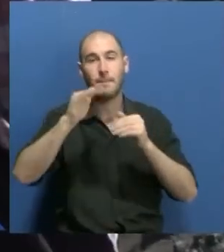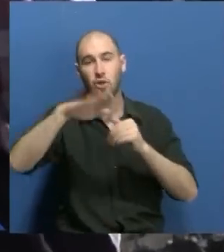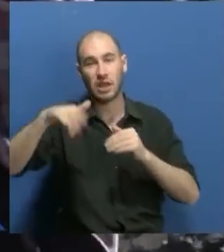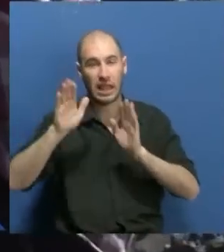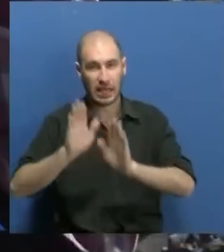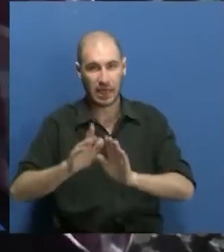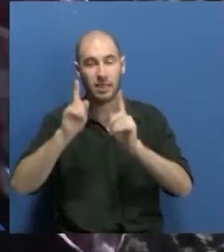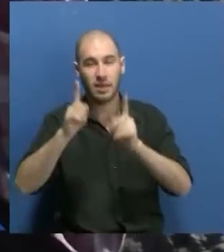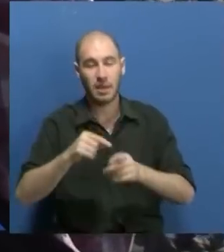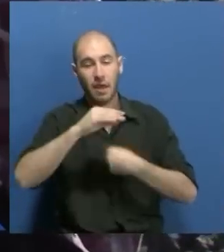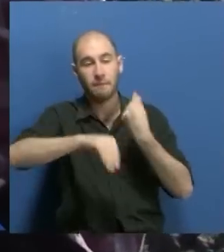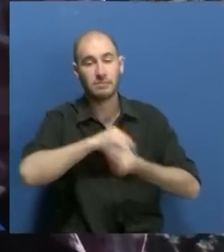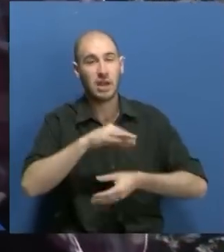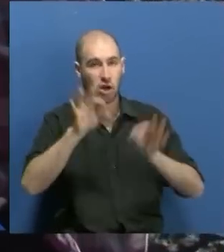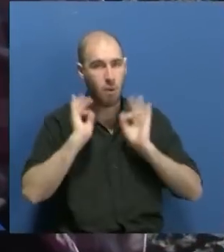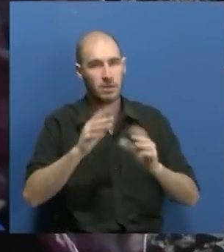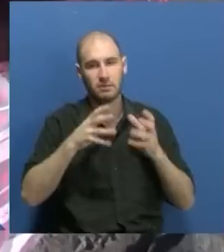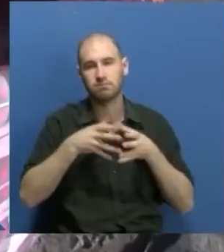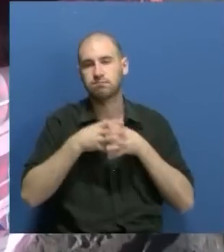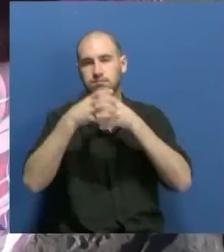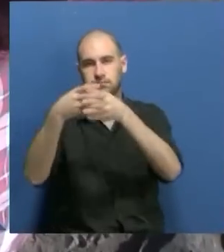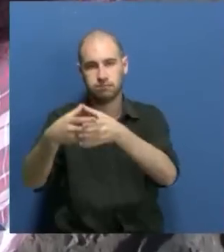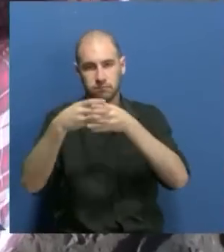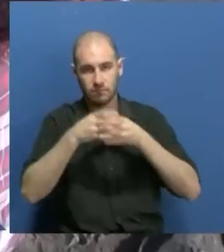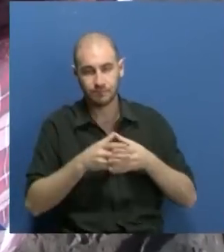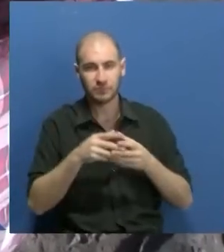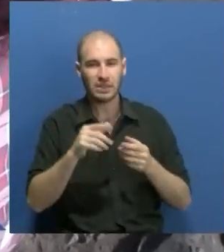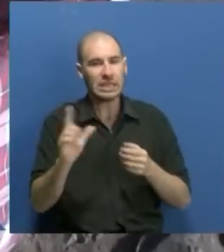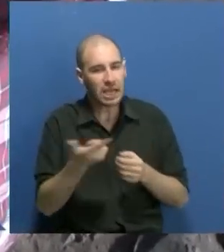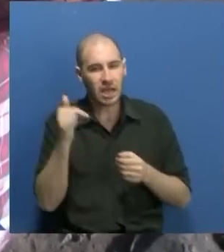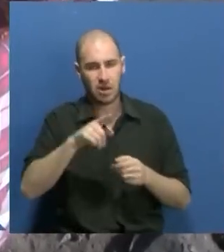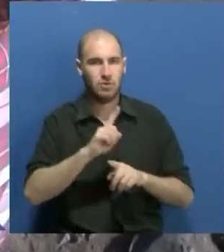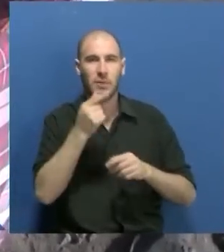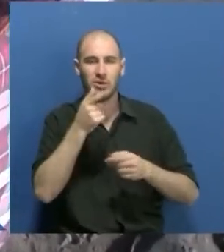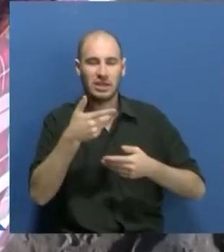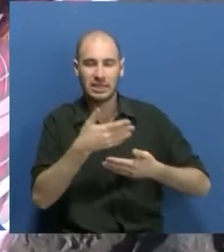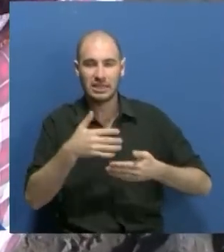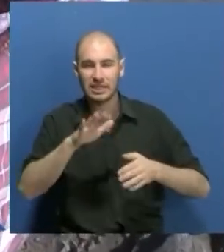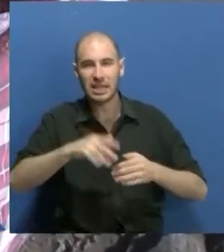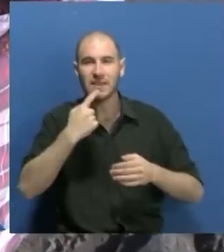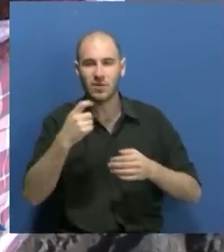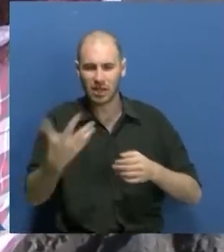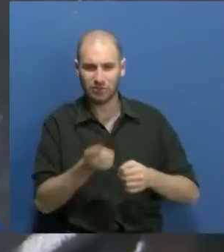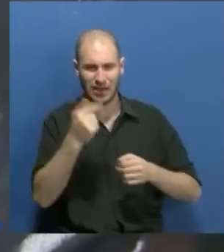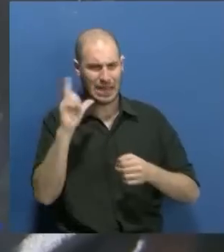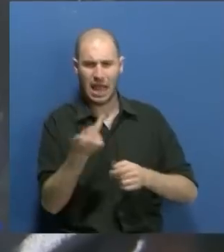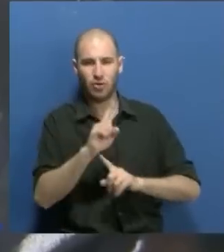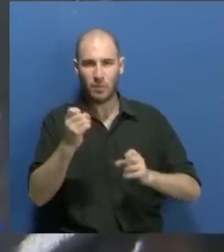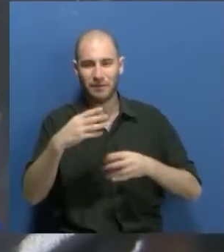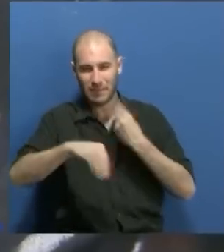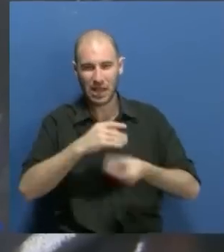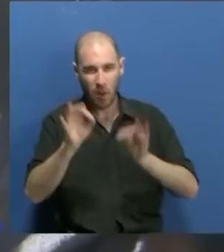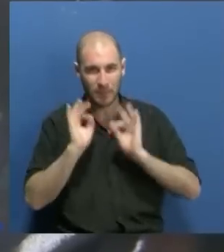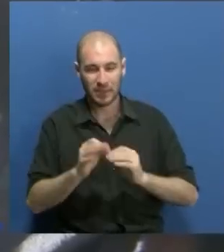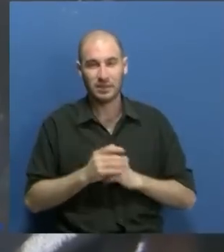y se están moviendo familias completas. Uh-huh. Por eso no es raro encontrar a un niño, porque es la familia completa que se está moviendo.